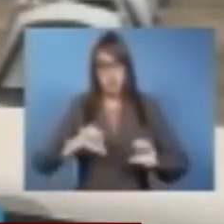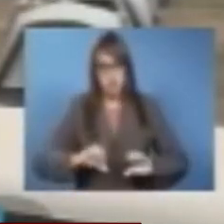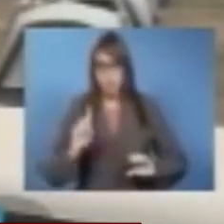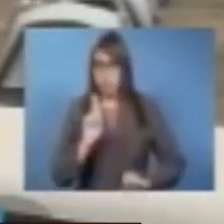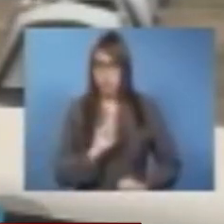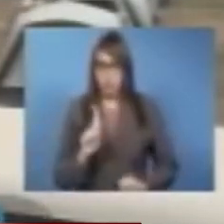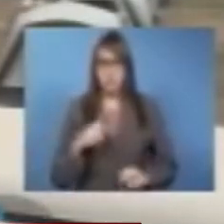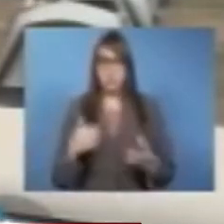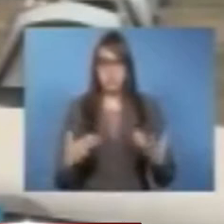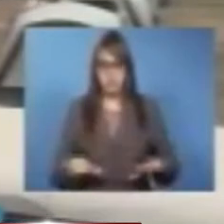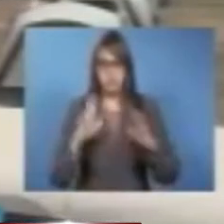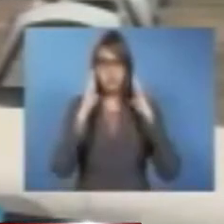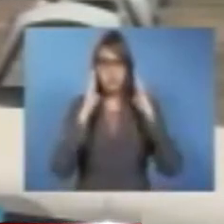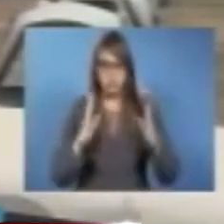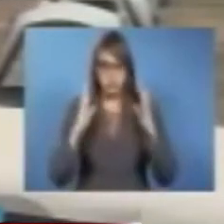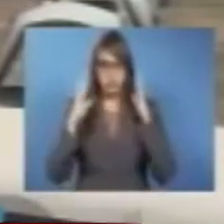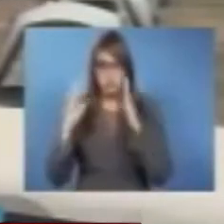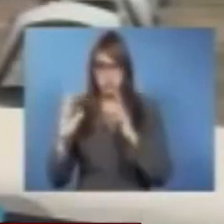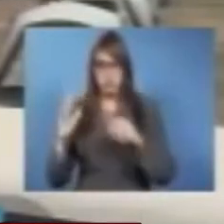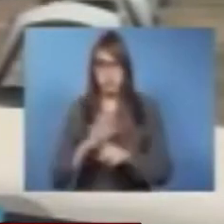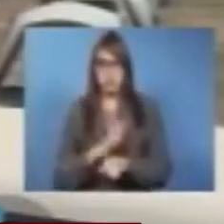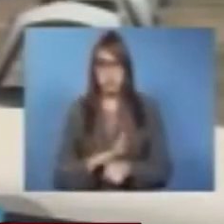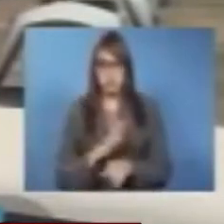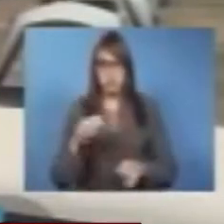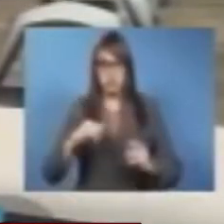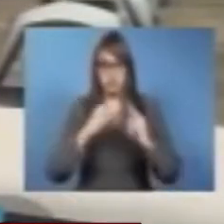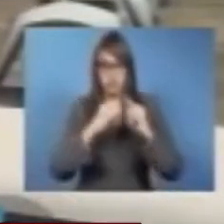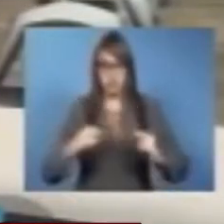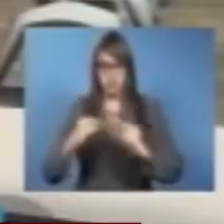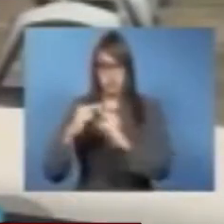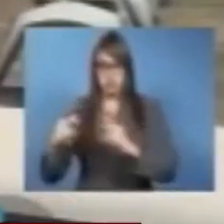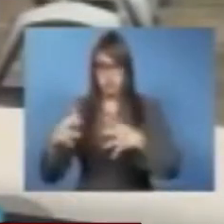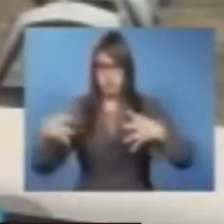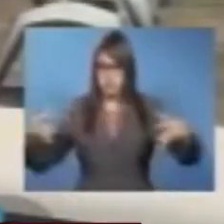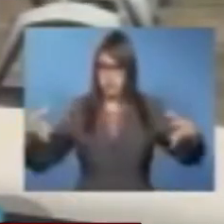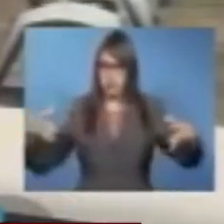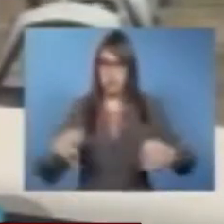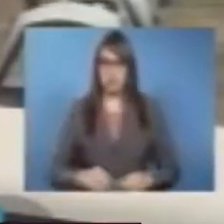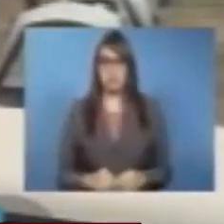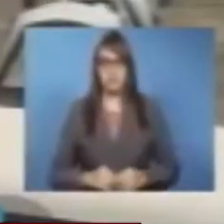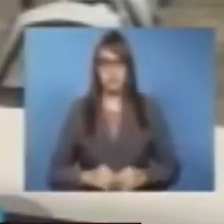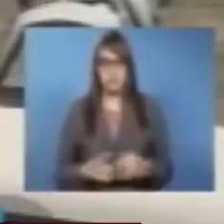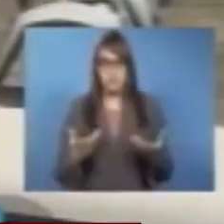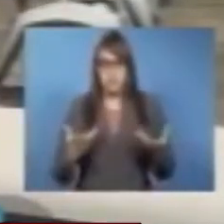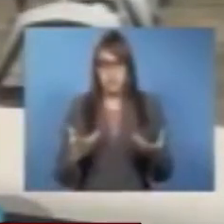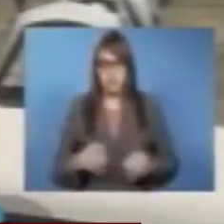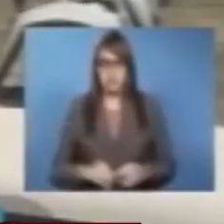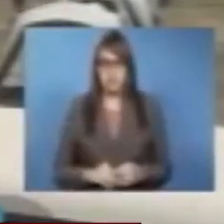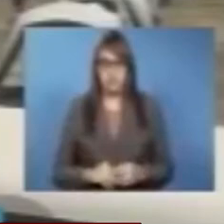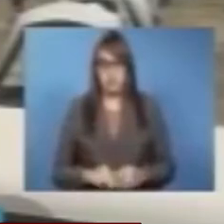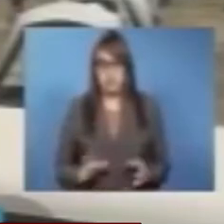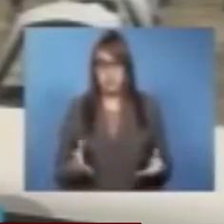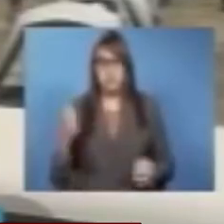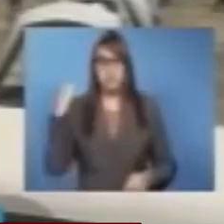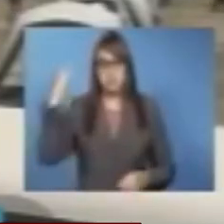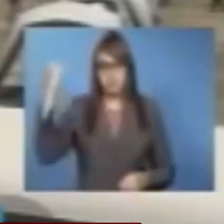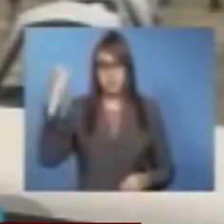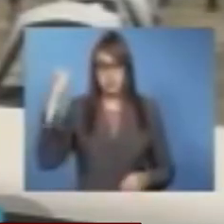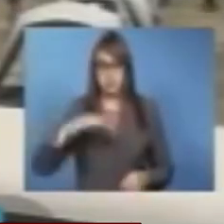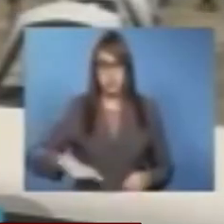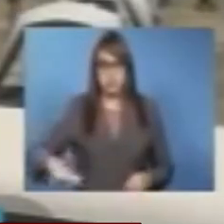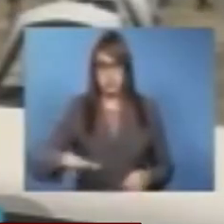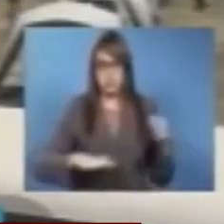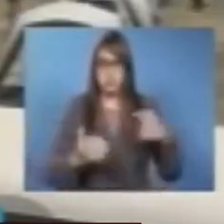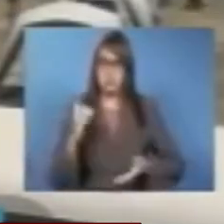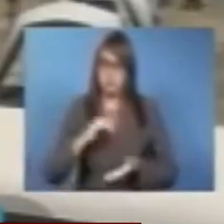Salvador Sánchez Serena aseguró que el gobierno trabaja para atender las necesidades de esta población, como el abastecimiento de agua y alimentos y la reparación o reconstrucción